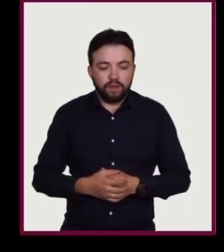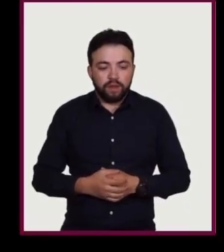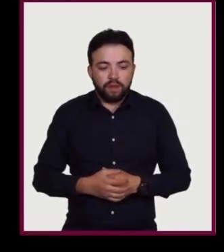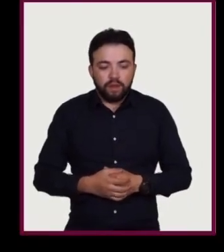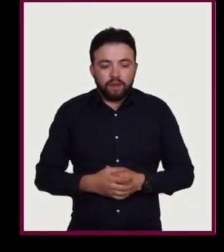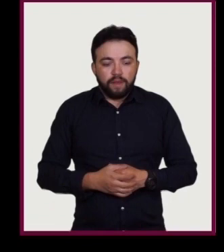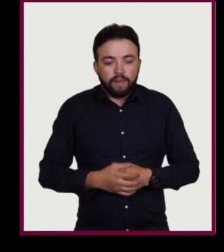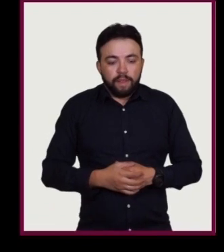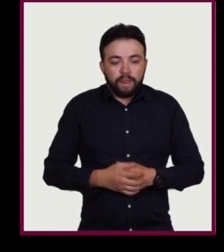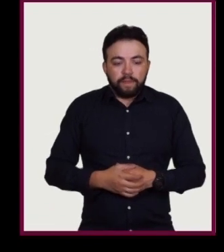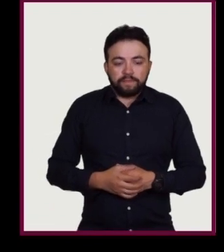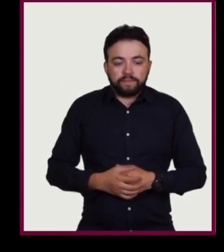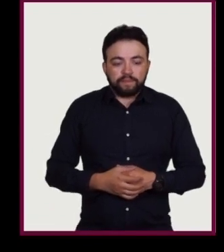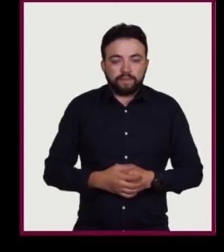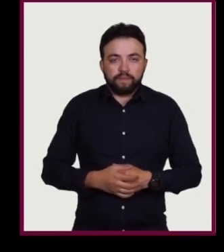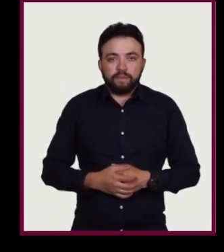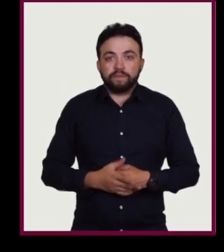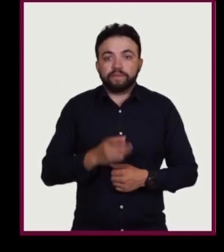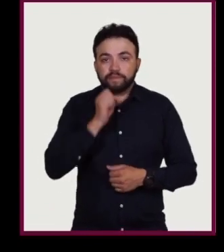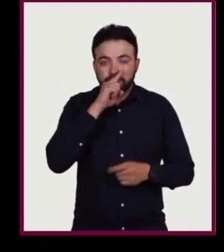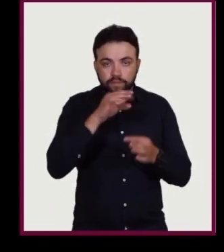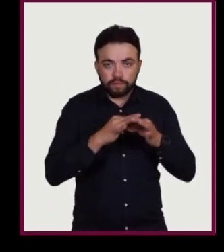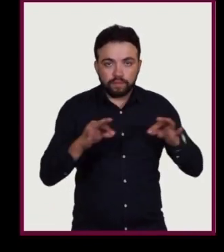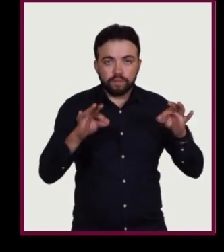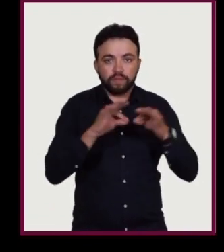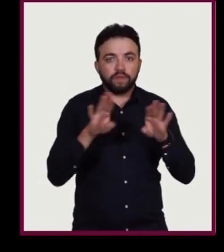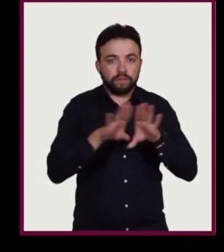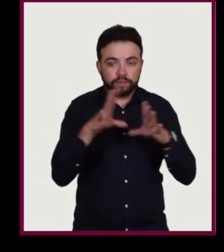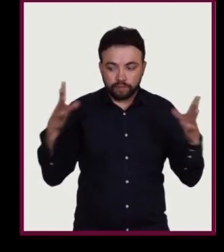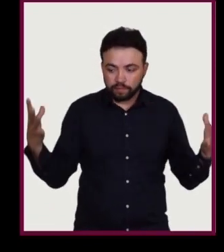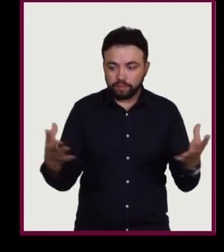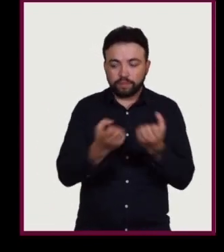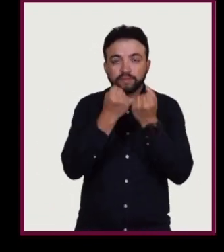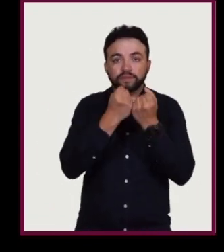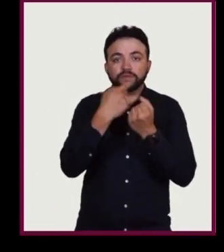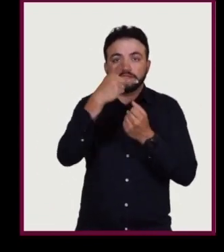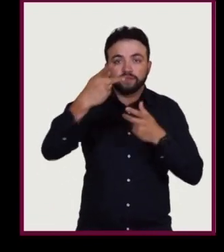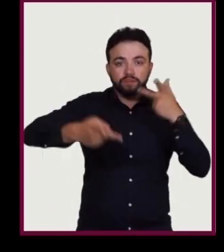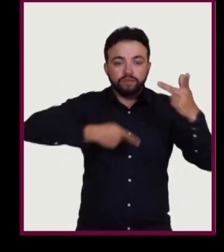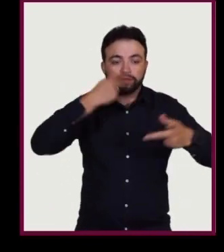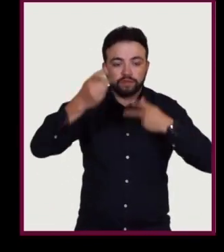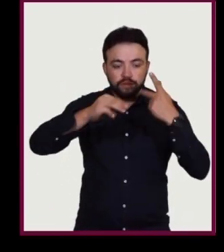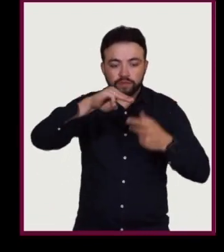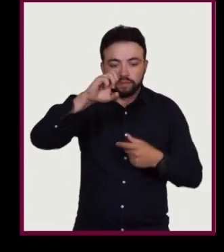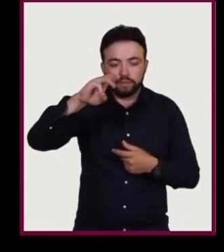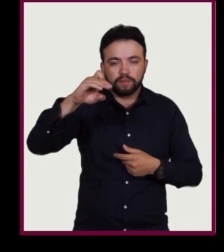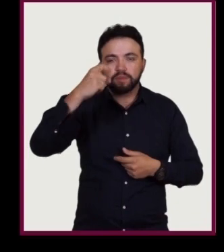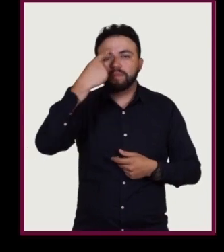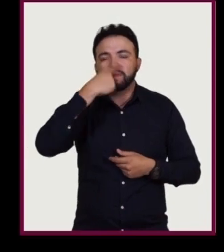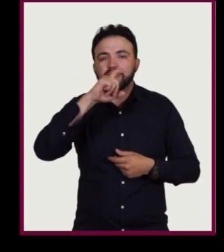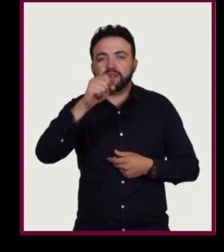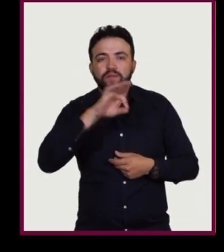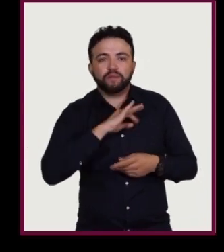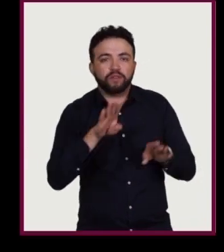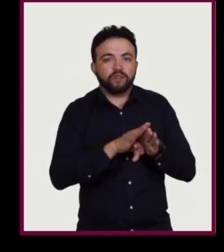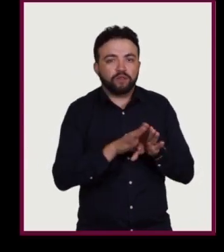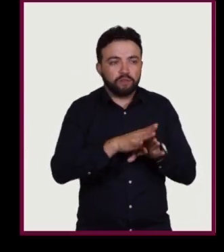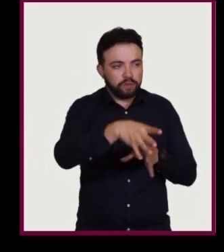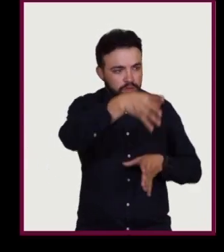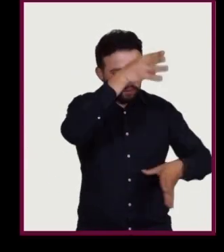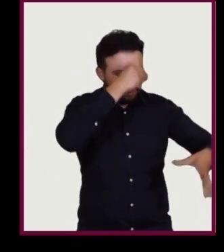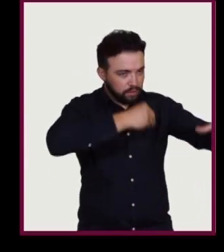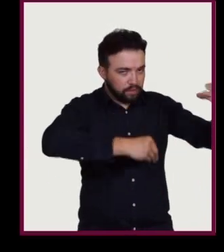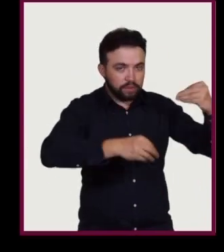plantilla. Es importante también recuperar discursos previos de este meme para que uno pueda mimetizarse con ese